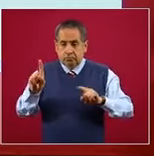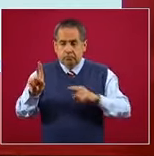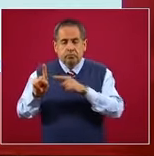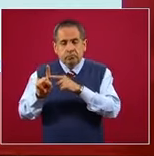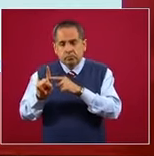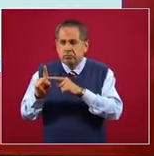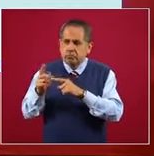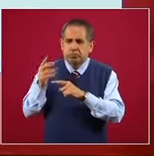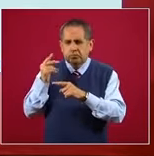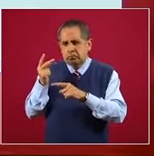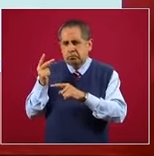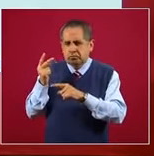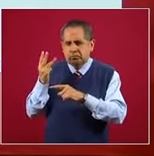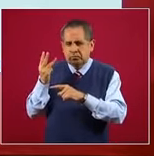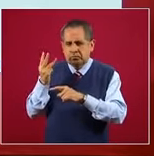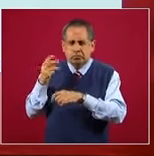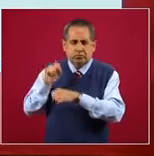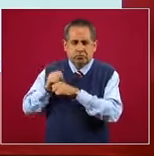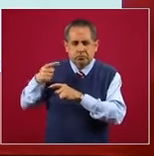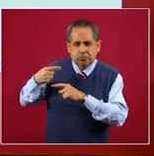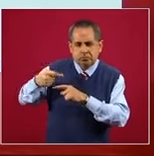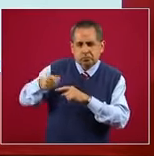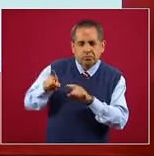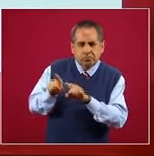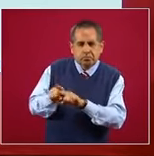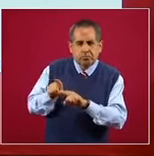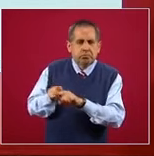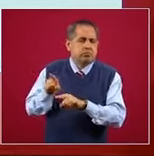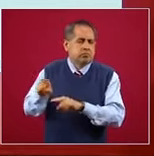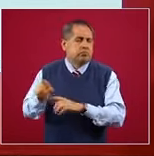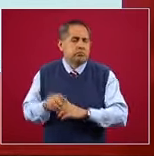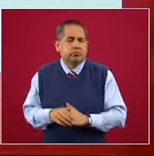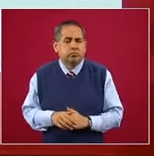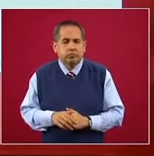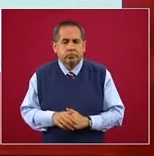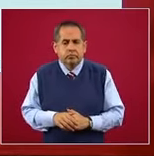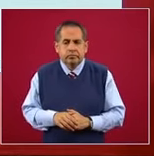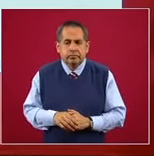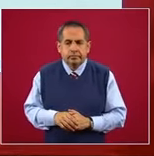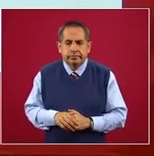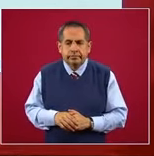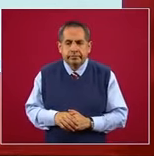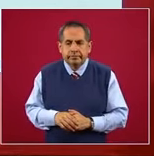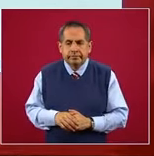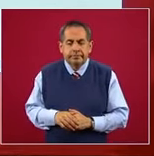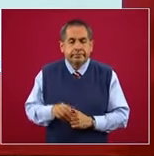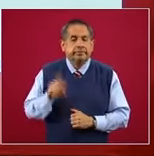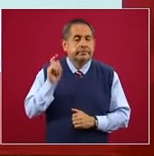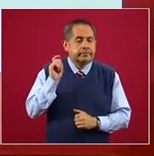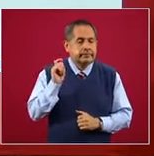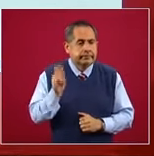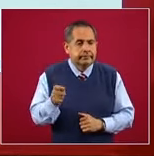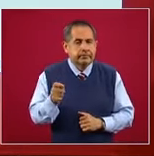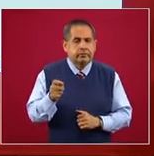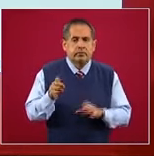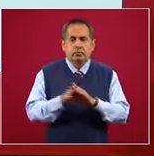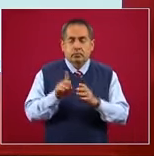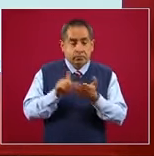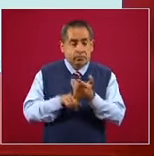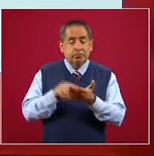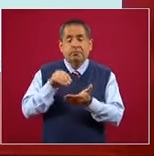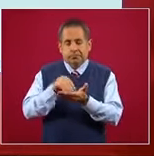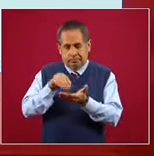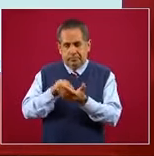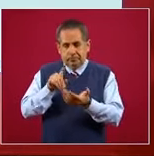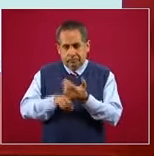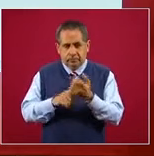últimas 2, 3 que le continúan, las inmediatas anteriores. Precisamente en función de que tenemos